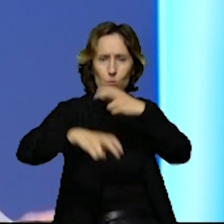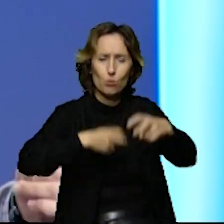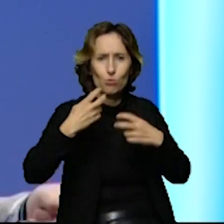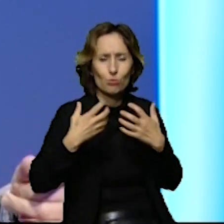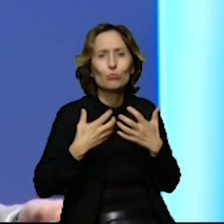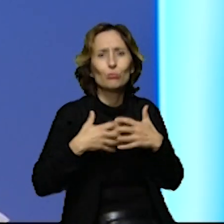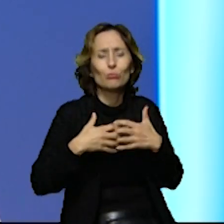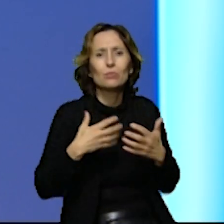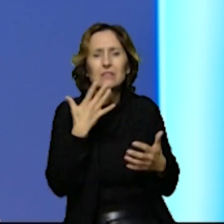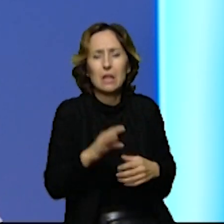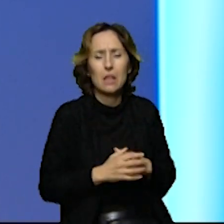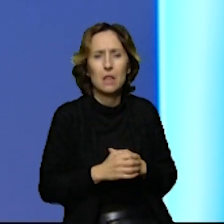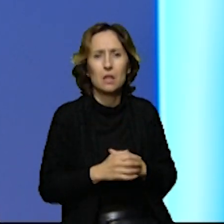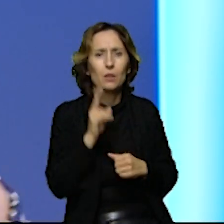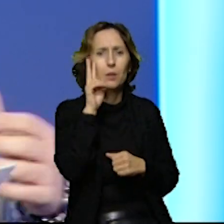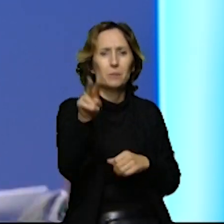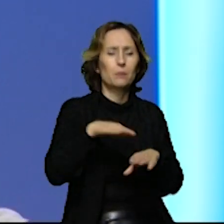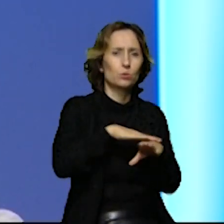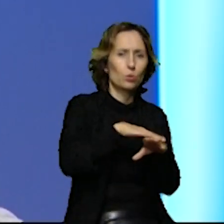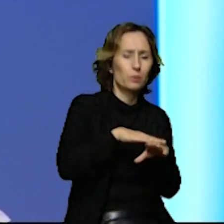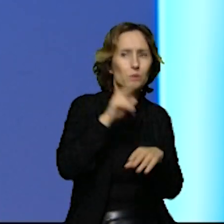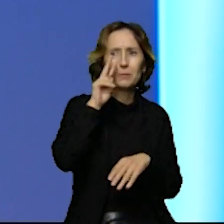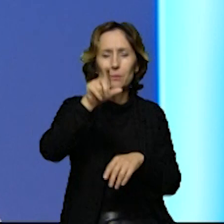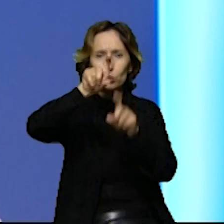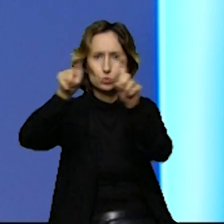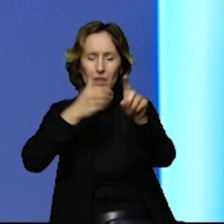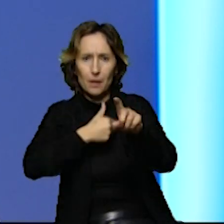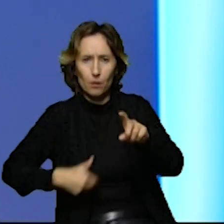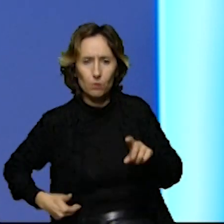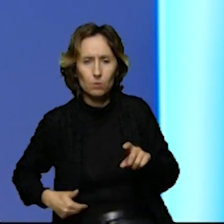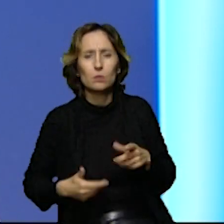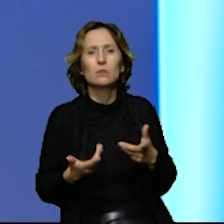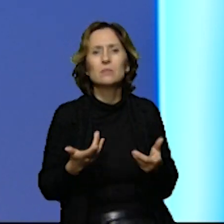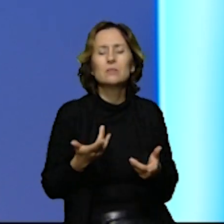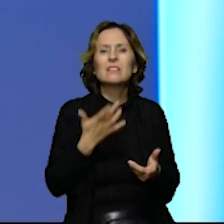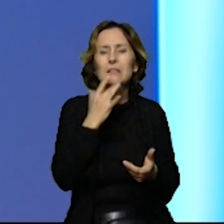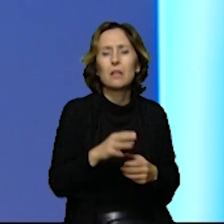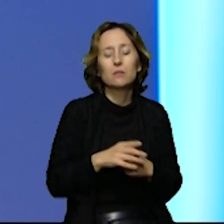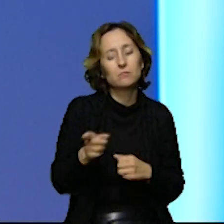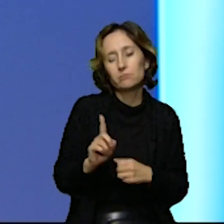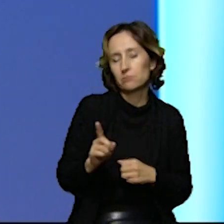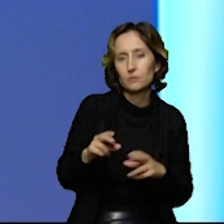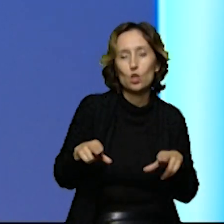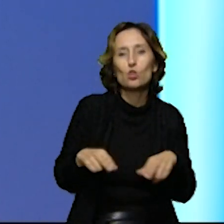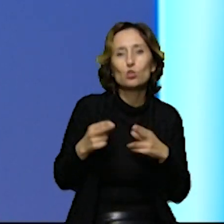Bueno, ¿A quién tenemos que mirar? ¿A los gobiernos, a los empresarios? No, ¿Quién se tiene que mojar en esto? En la sociedad.